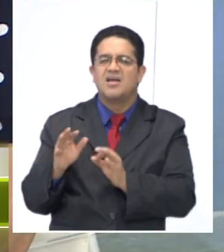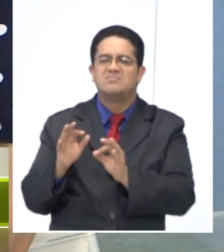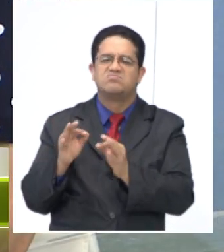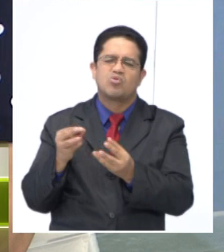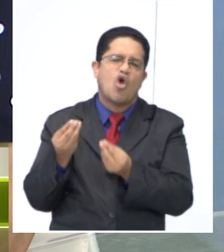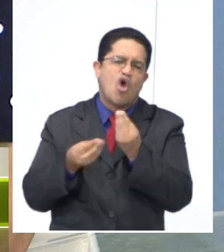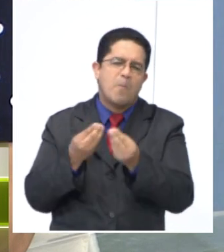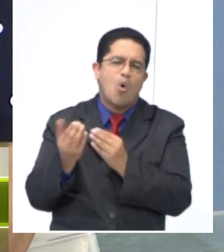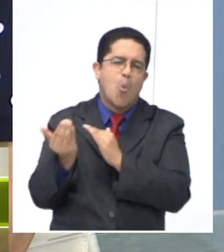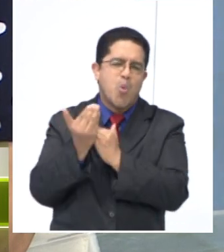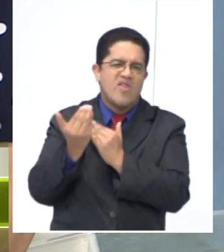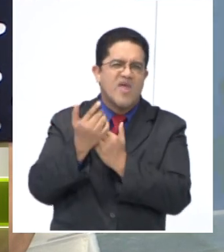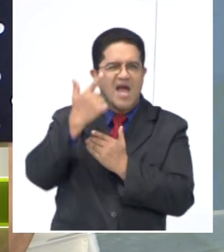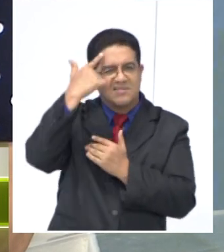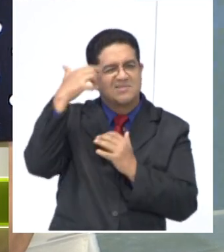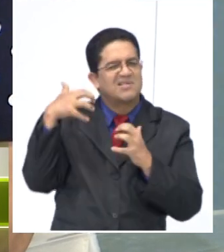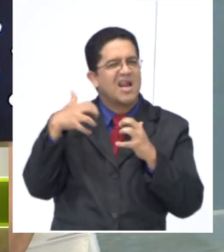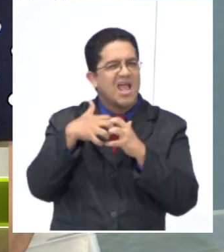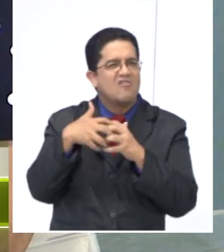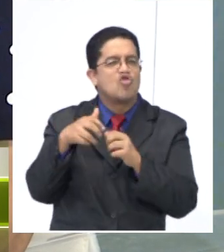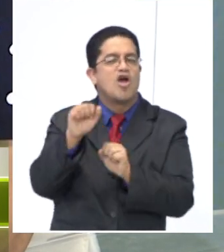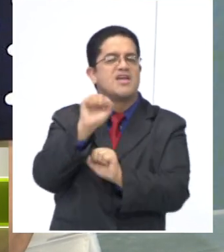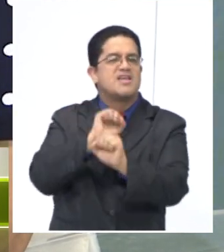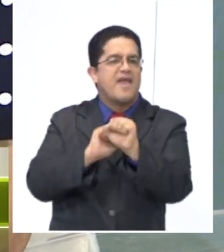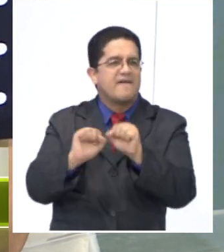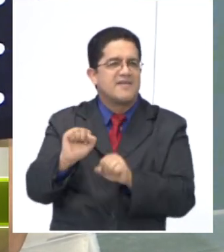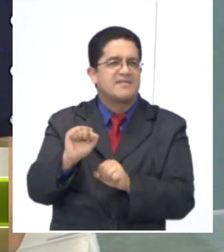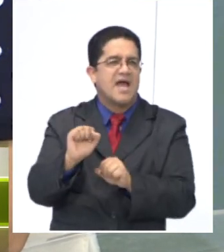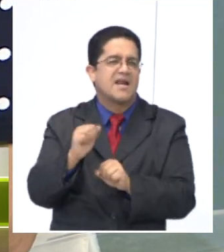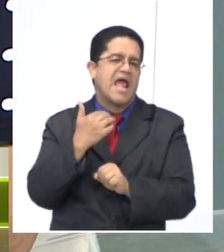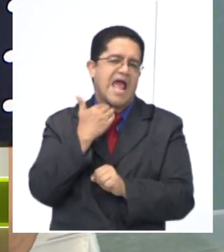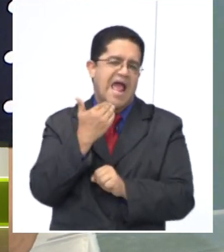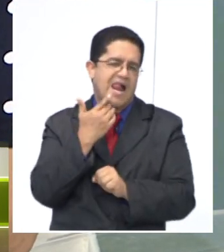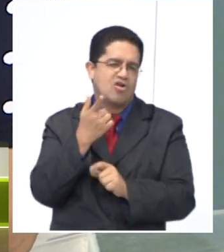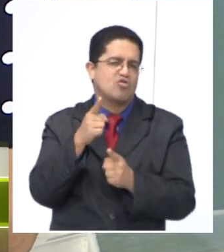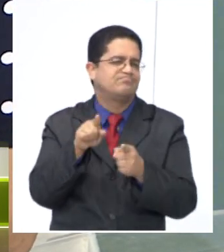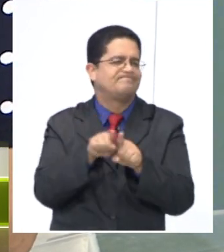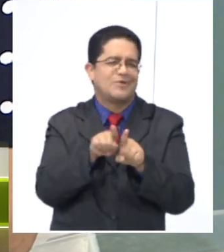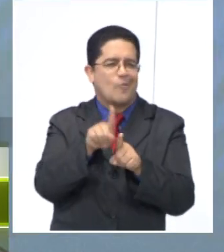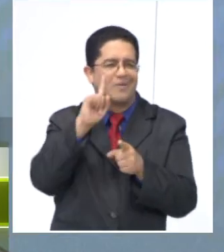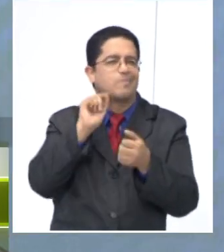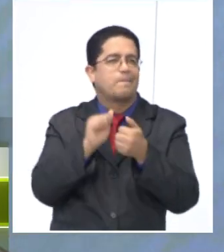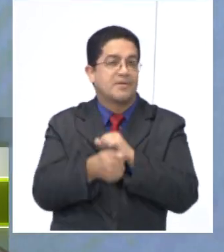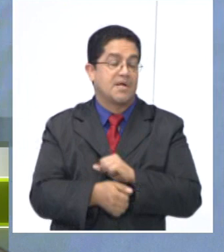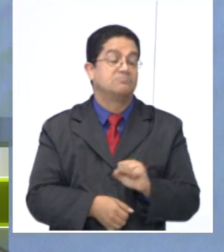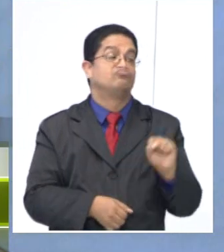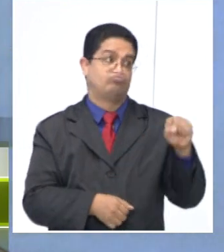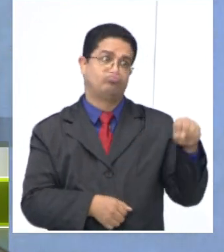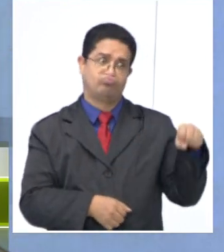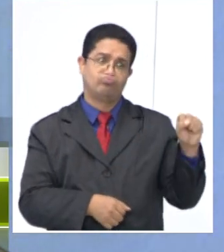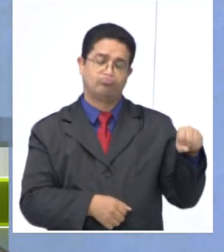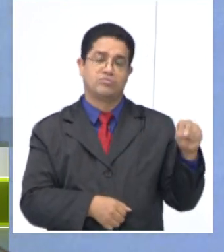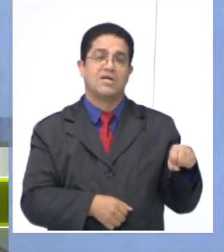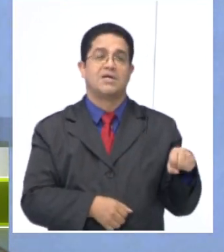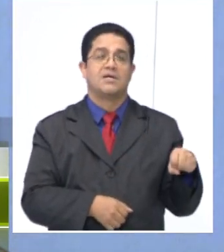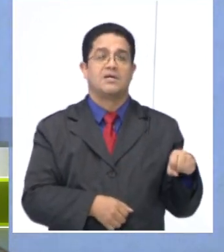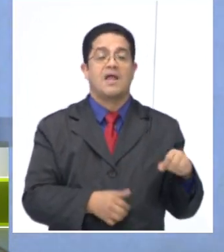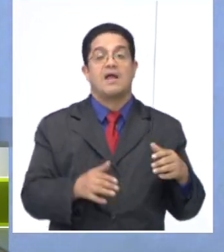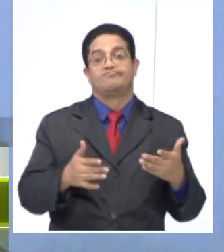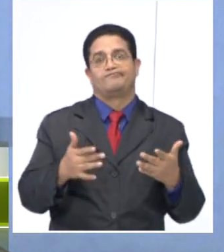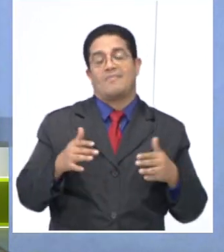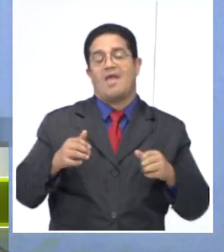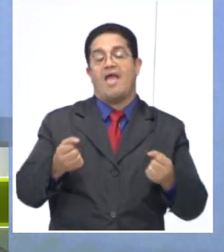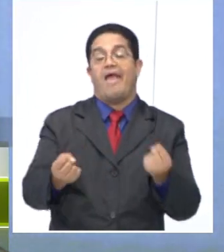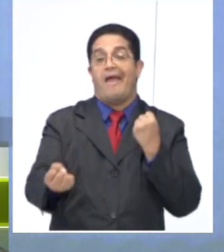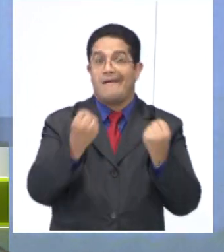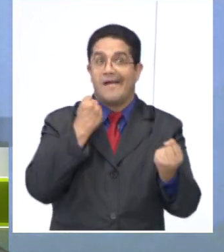saludable, cuidarlo y evitar, por ejemplo, acciones o reacciones como la pérdida de la conciencia? Por supuesto, principalmente la actividad física,